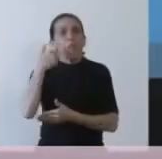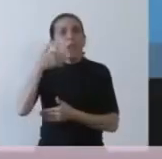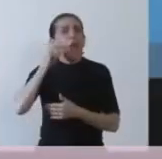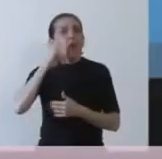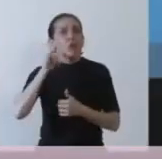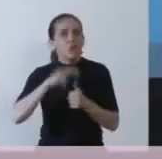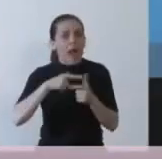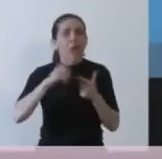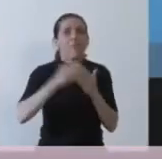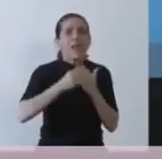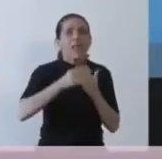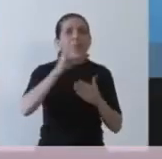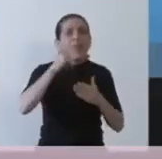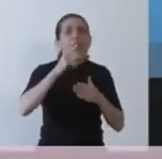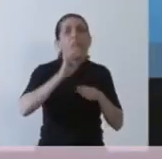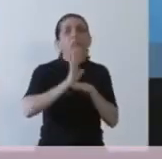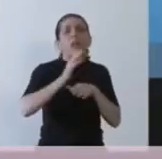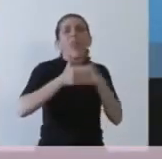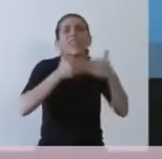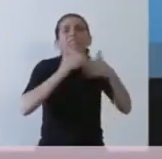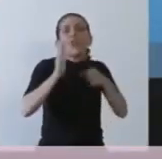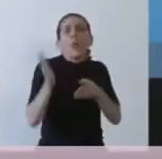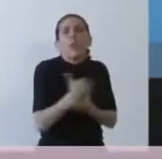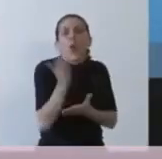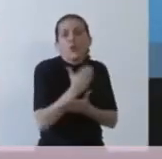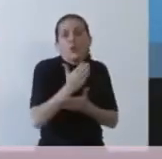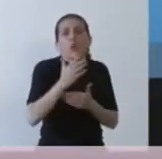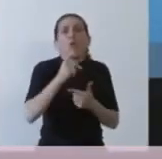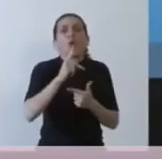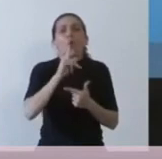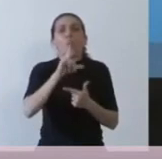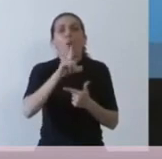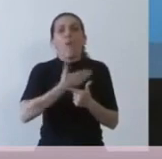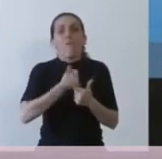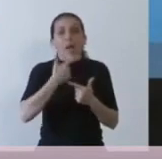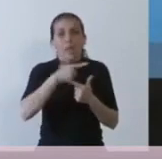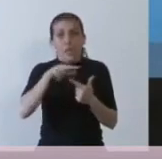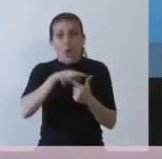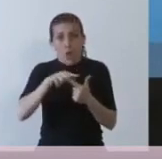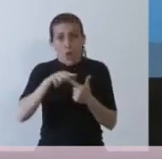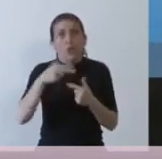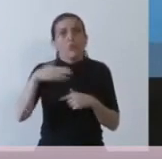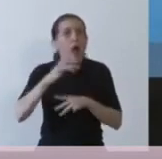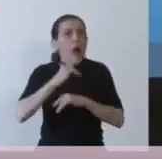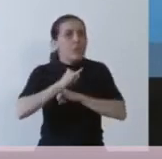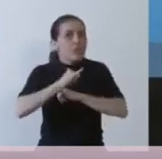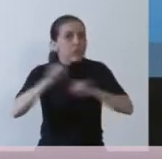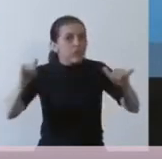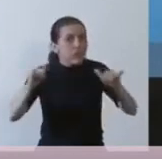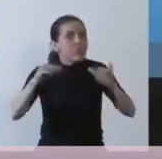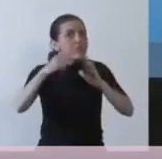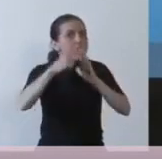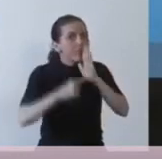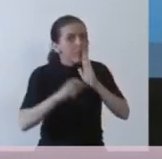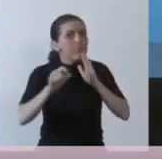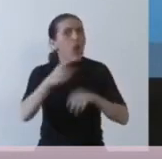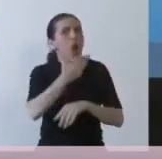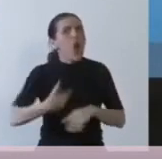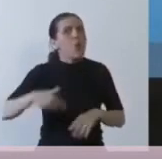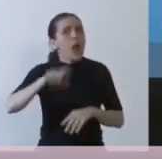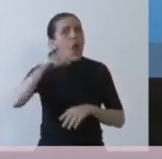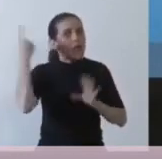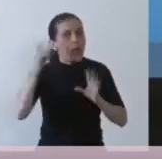y al Señor ministro de desarrollo productivo Matías kulfas los ministros realizarán anuncios del gobierno nacional en primer